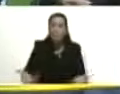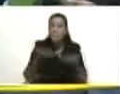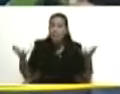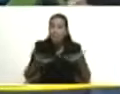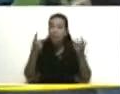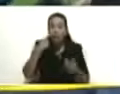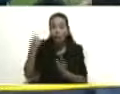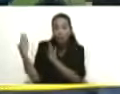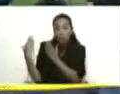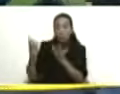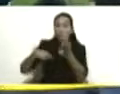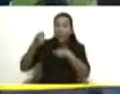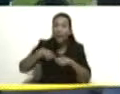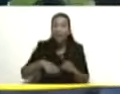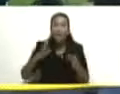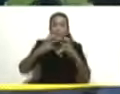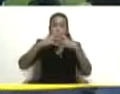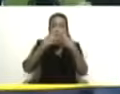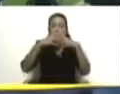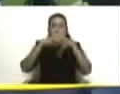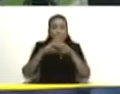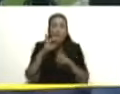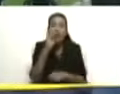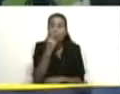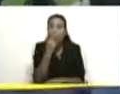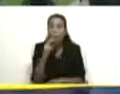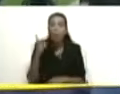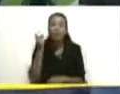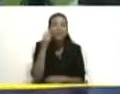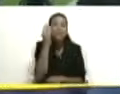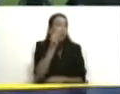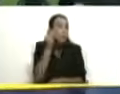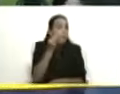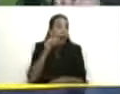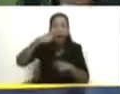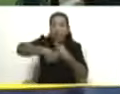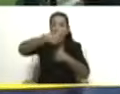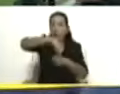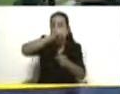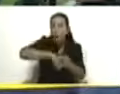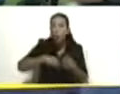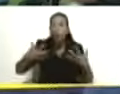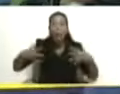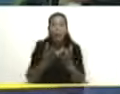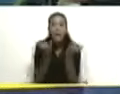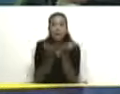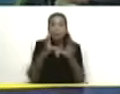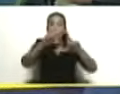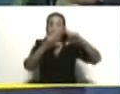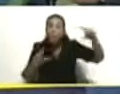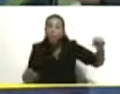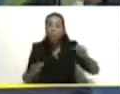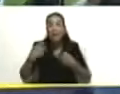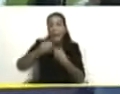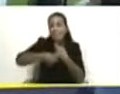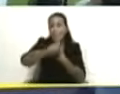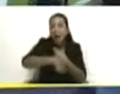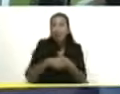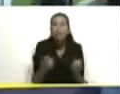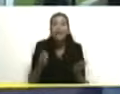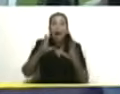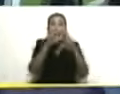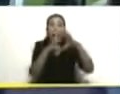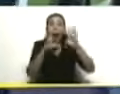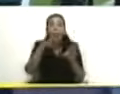estamos viendo acá, los pimientos, los pimentones, el tomate, el cambur, la lechosa, la papa, la